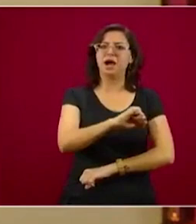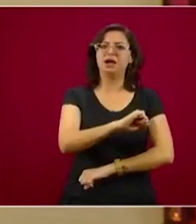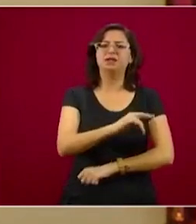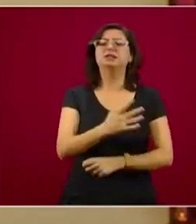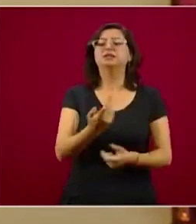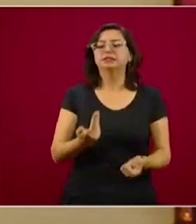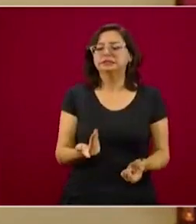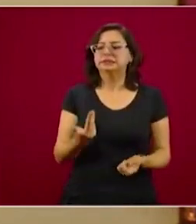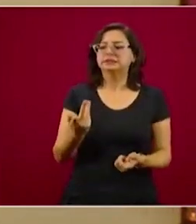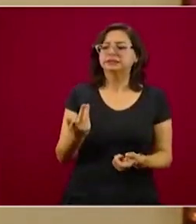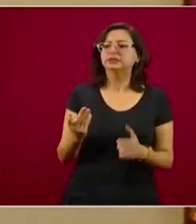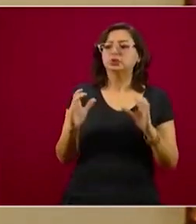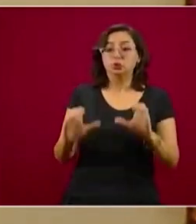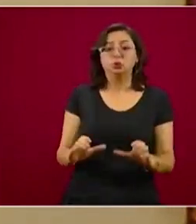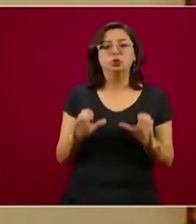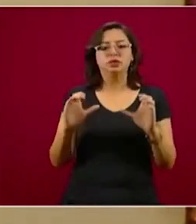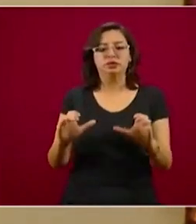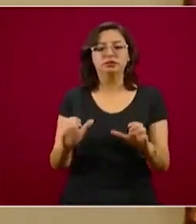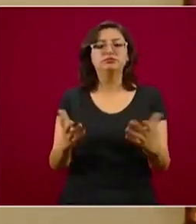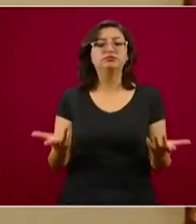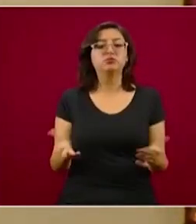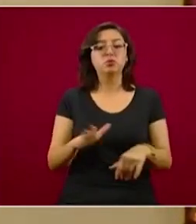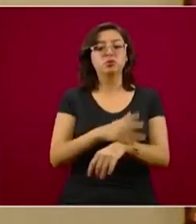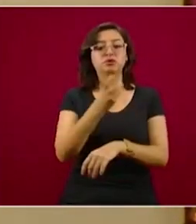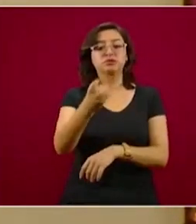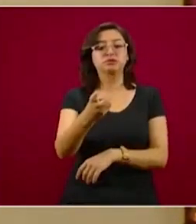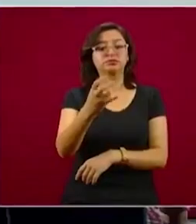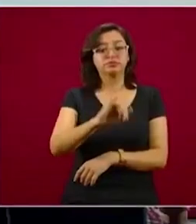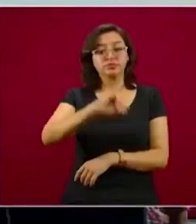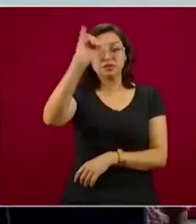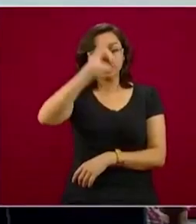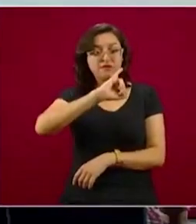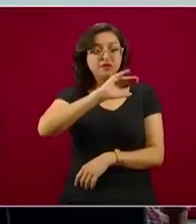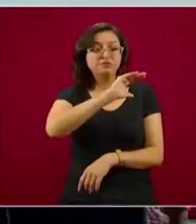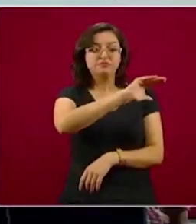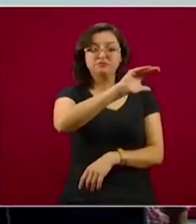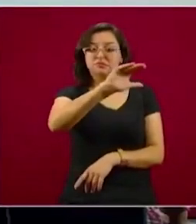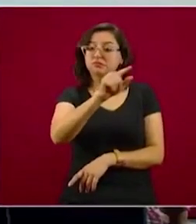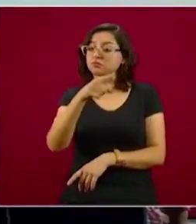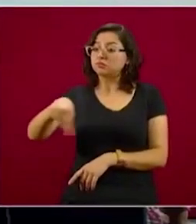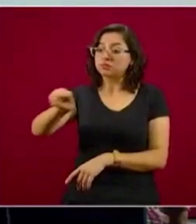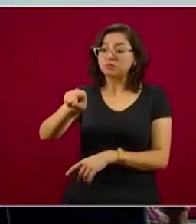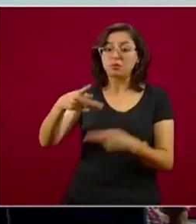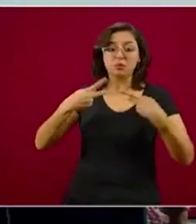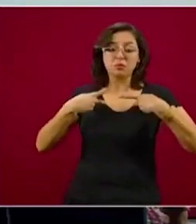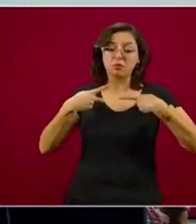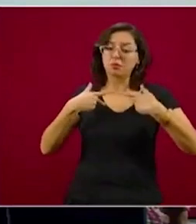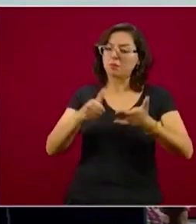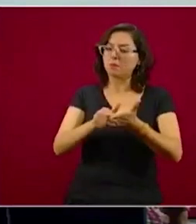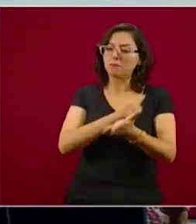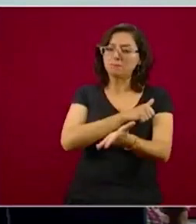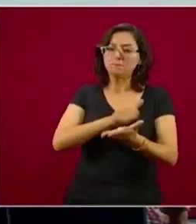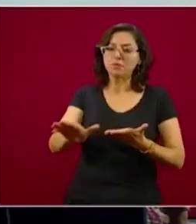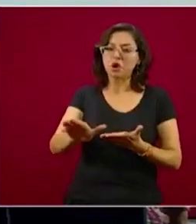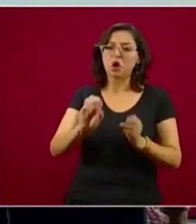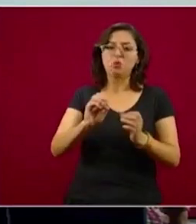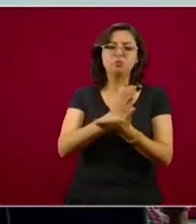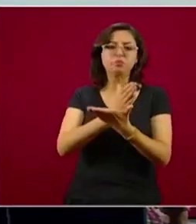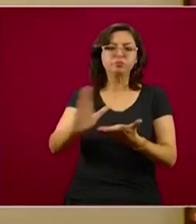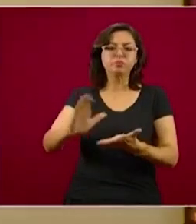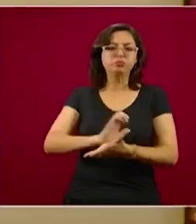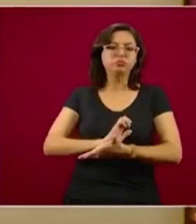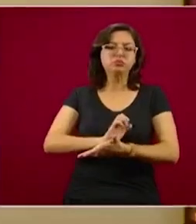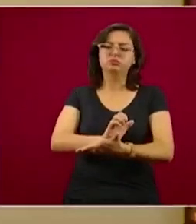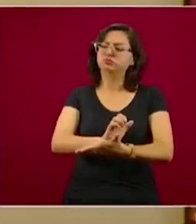lo que estamos pidiendo a los empleadores es que no haya despidos ni marginación hacia